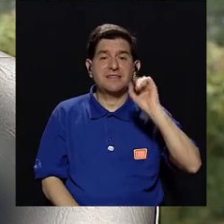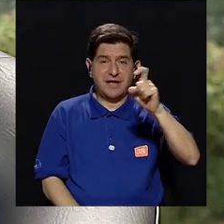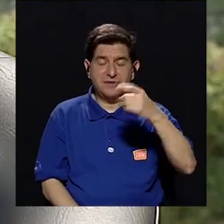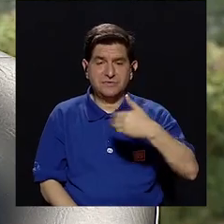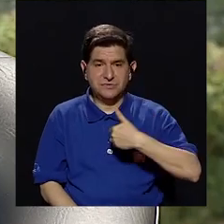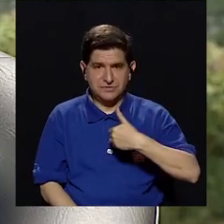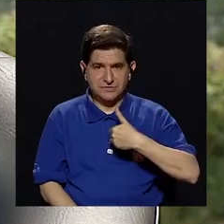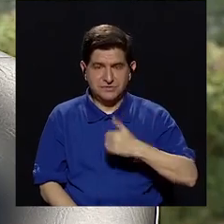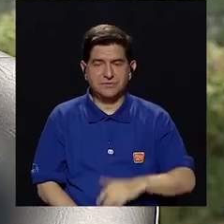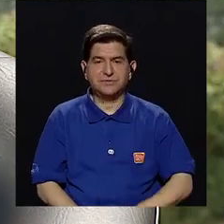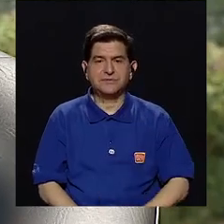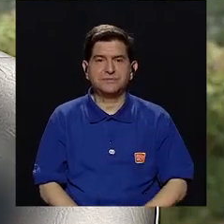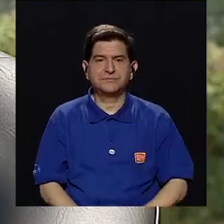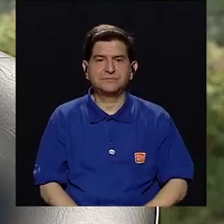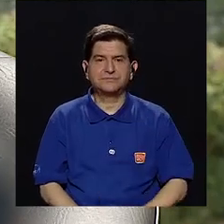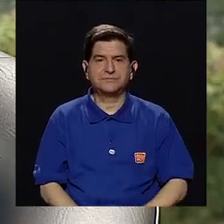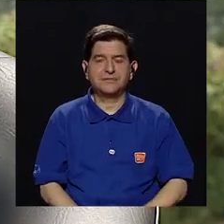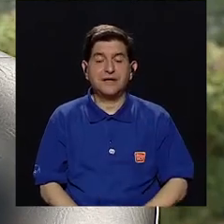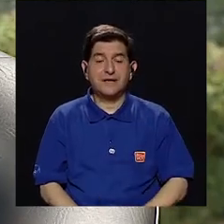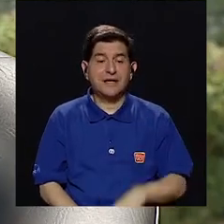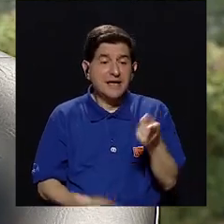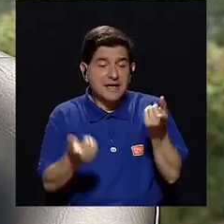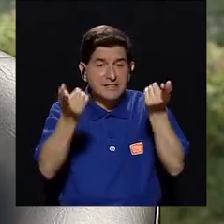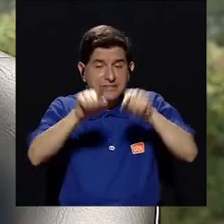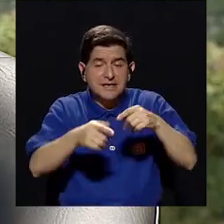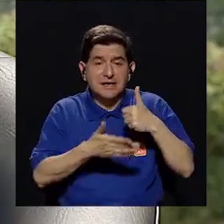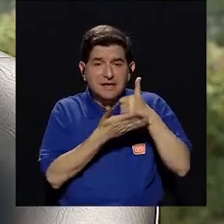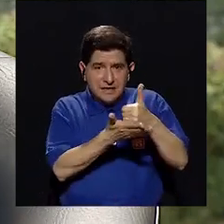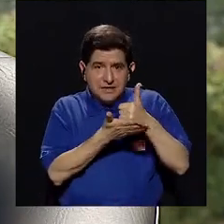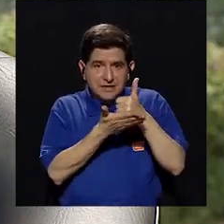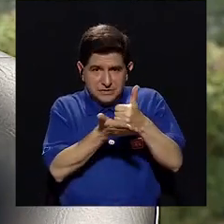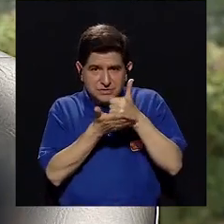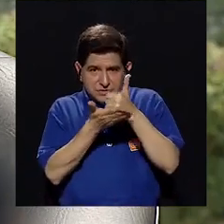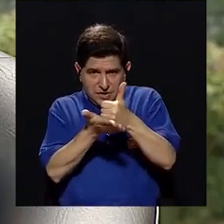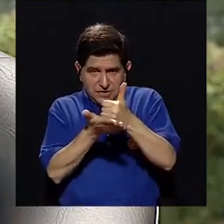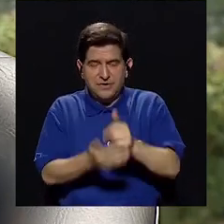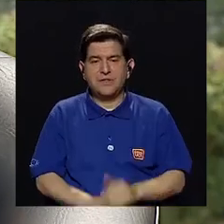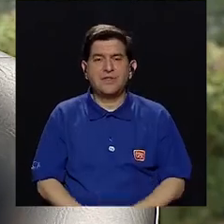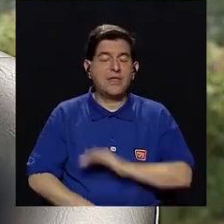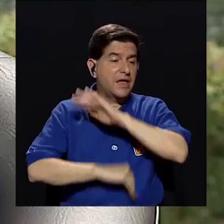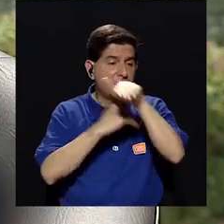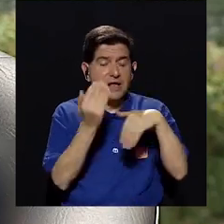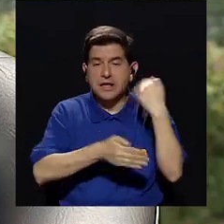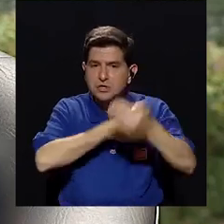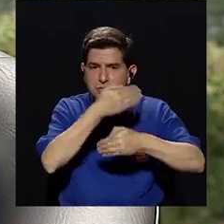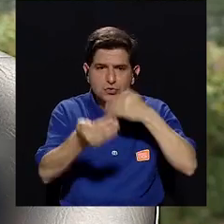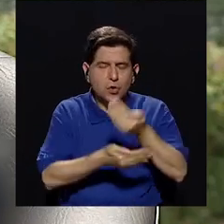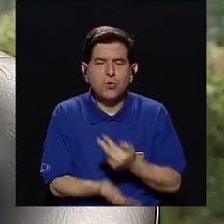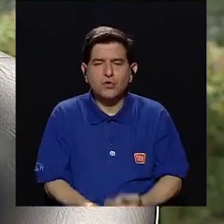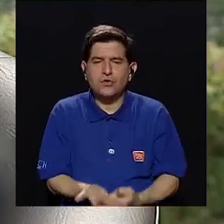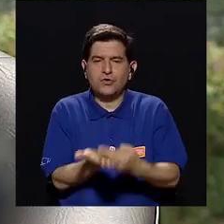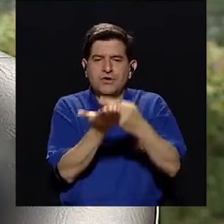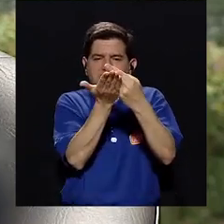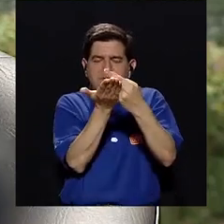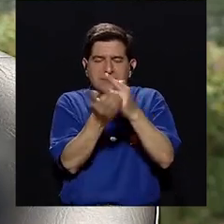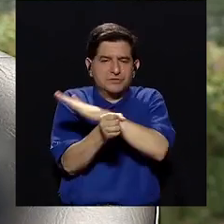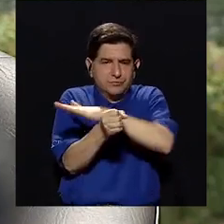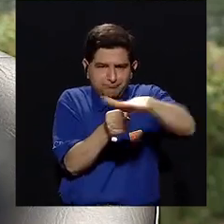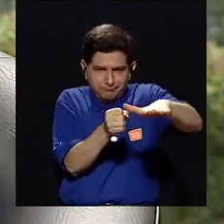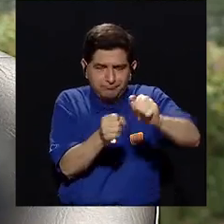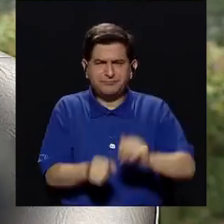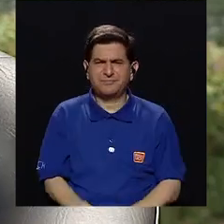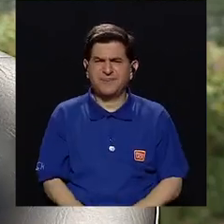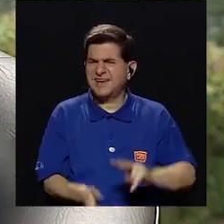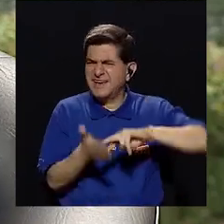están diagnosticadas hacerles ayudarles en toda la rehabilitación integral